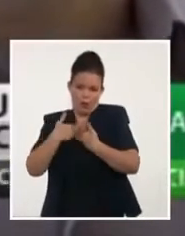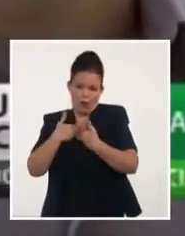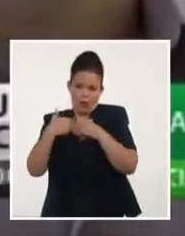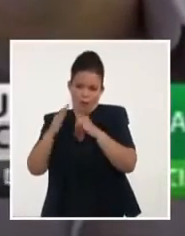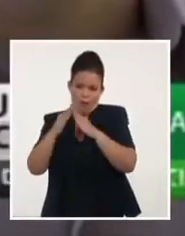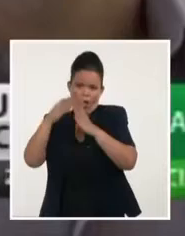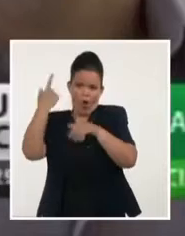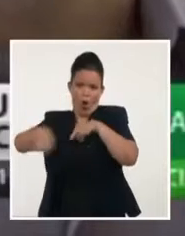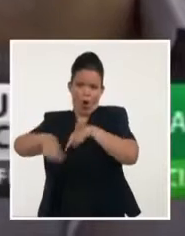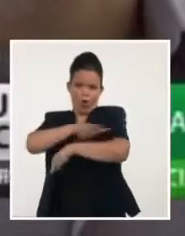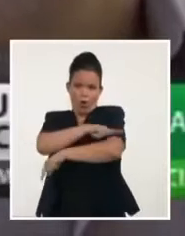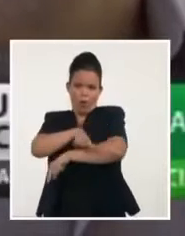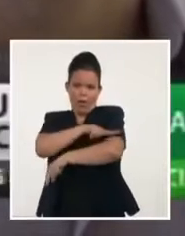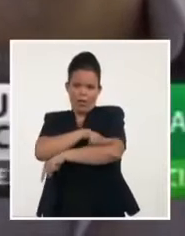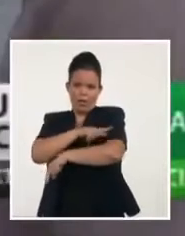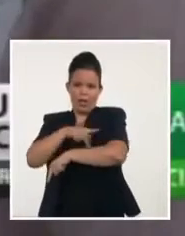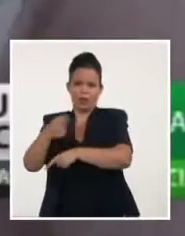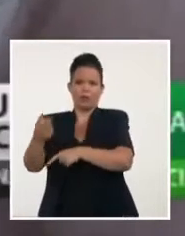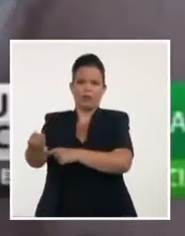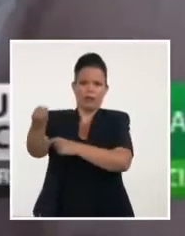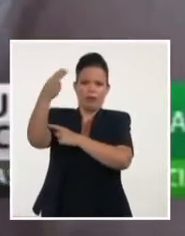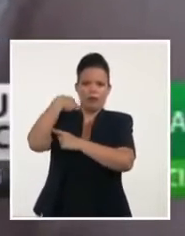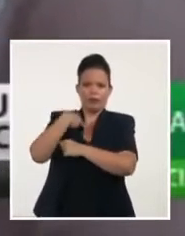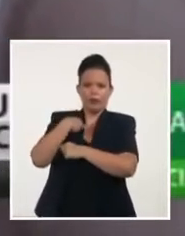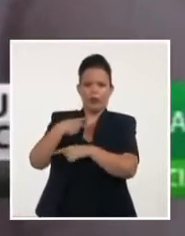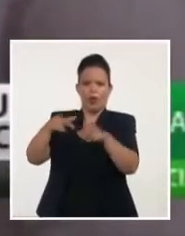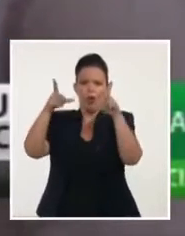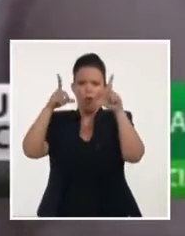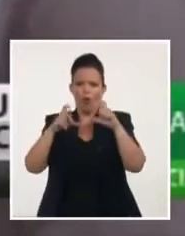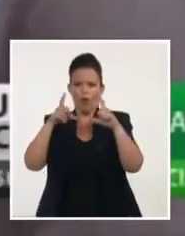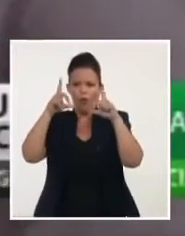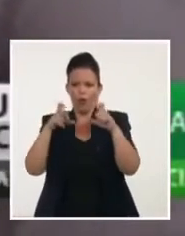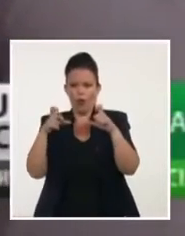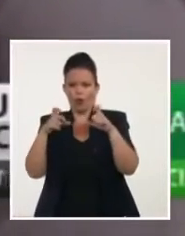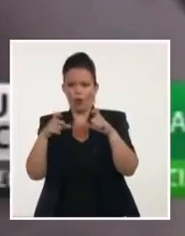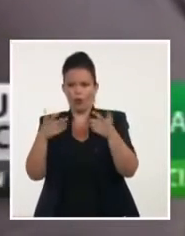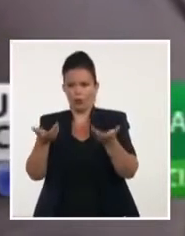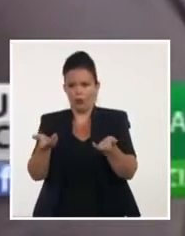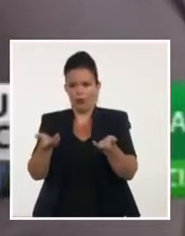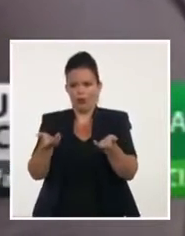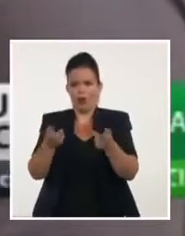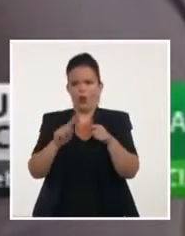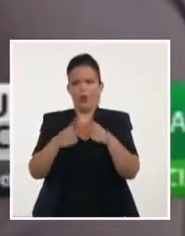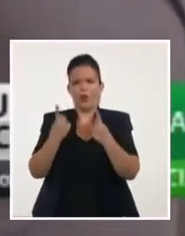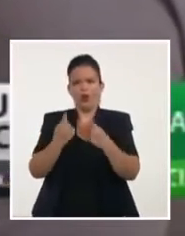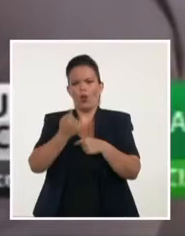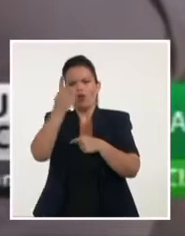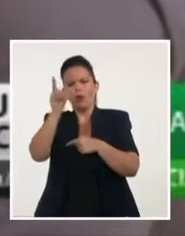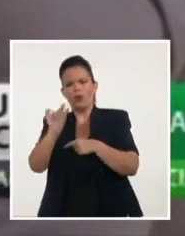de medios internacionales como Forbes, por ejemplo. La Forbes publicó mi foto como símbolo de